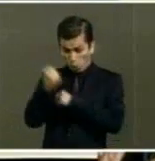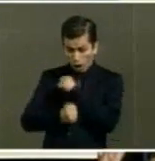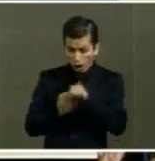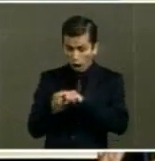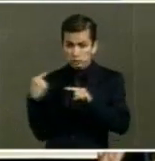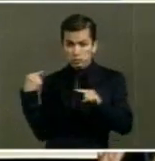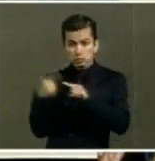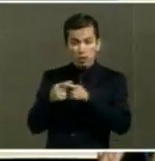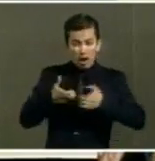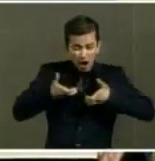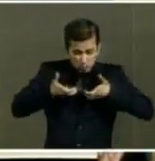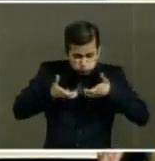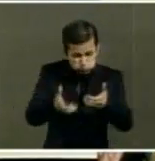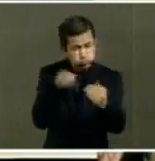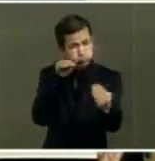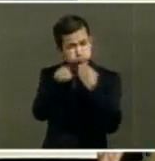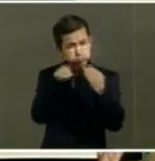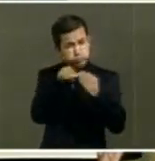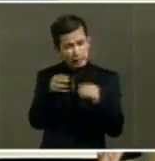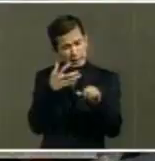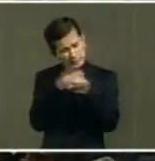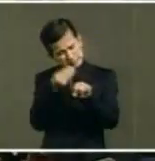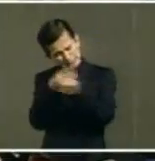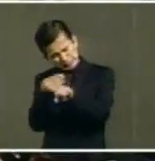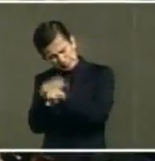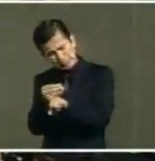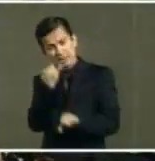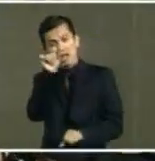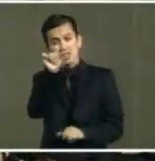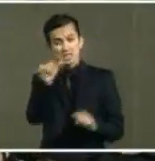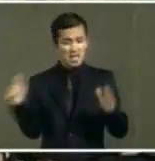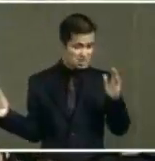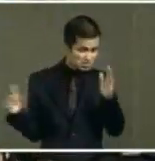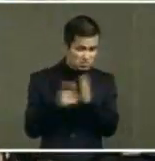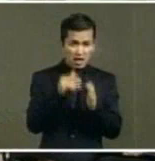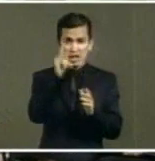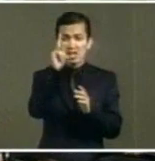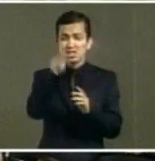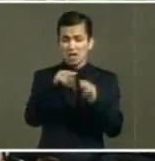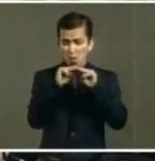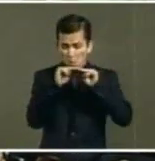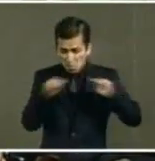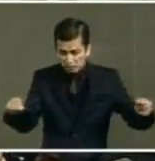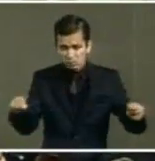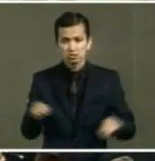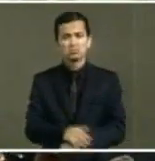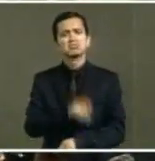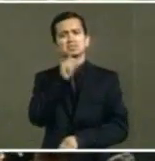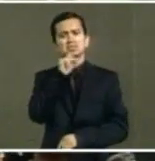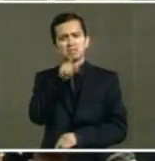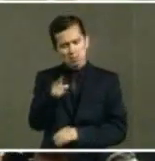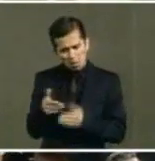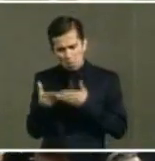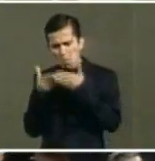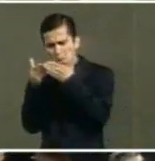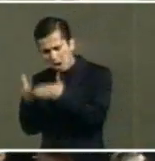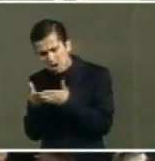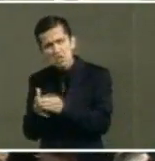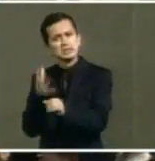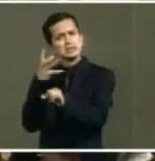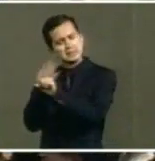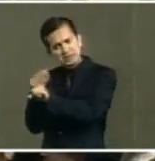16,500 kilómetros de carreteras, una cifra histórica. Hemos modernizado aeropuertos y puertos, tanto comerciales como